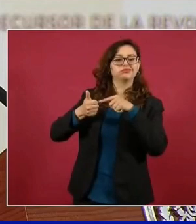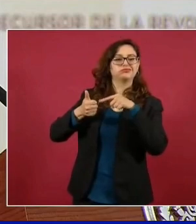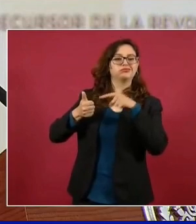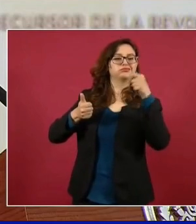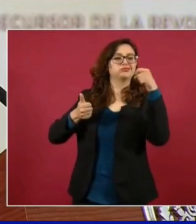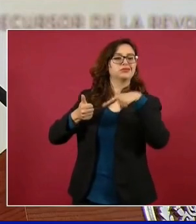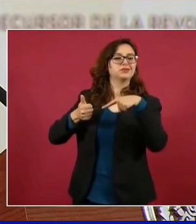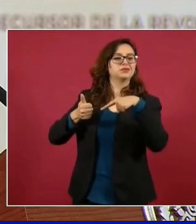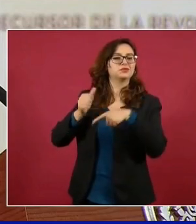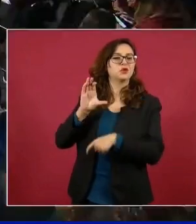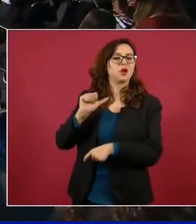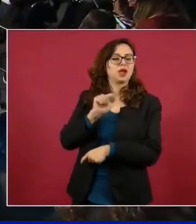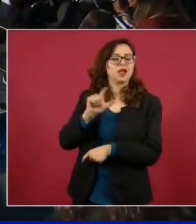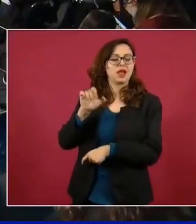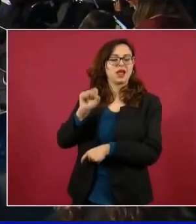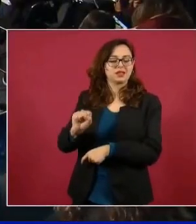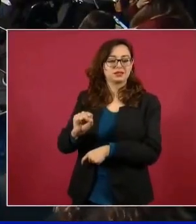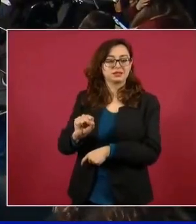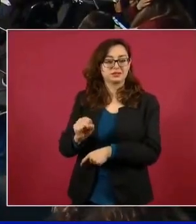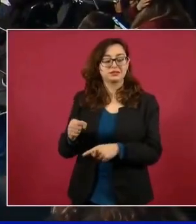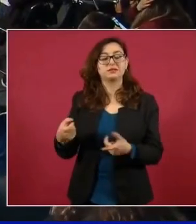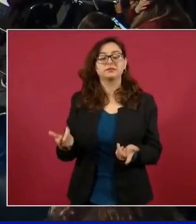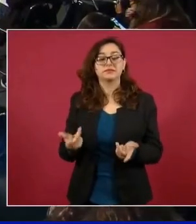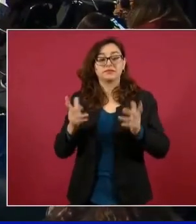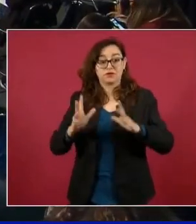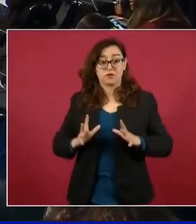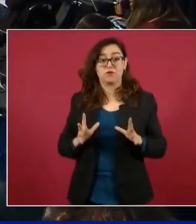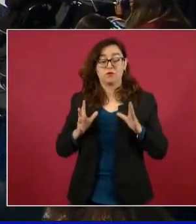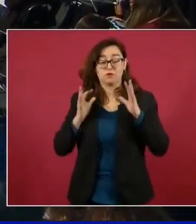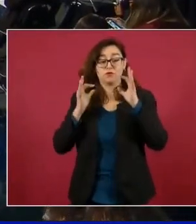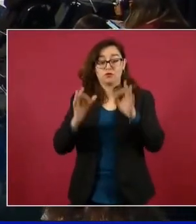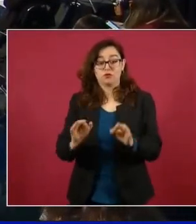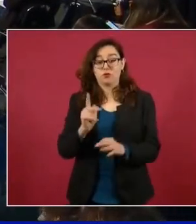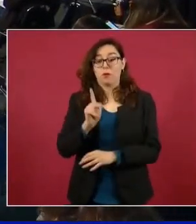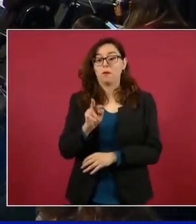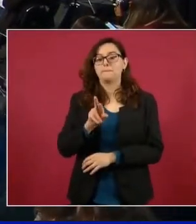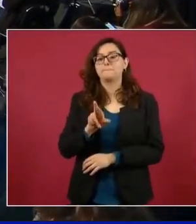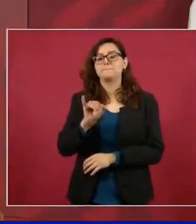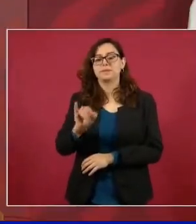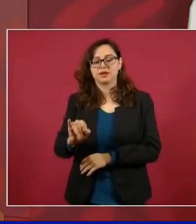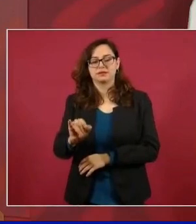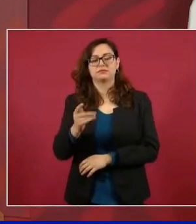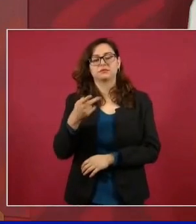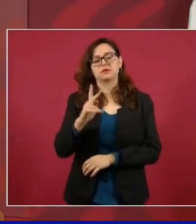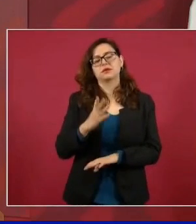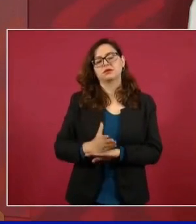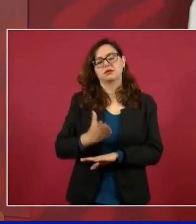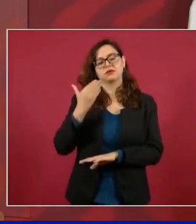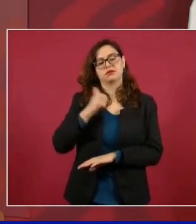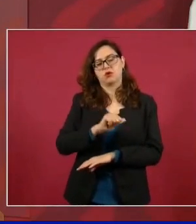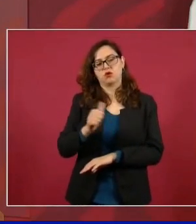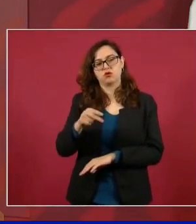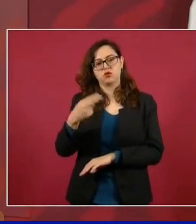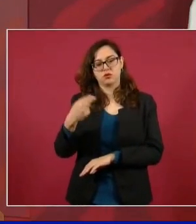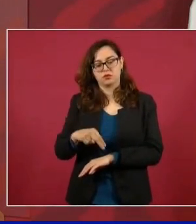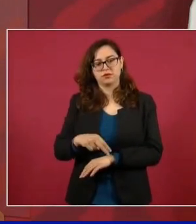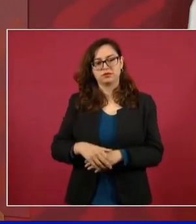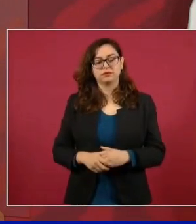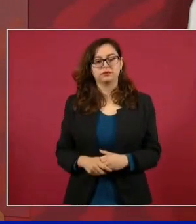que se fundó en 1929 como Partido Nacional Revolucionario.